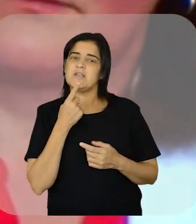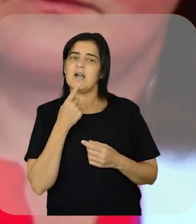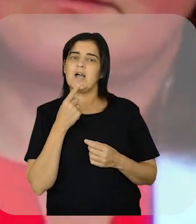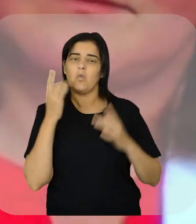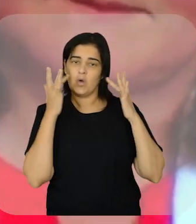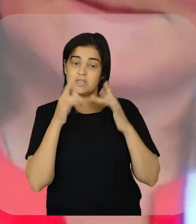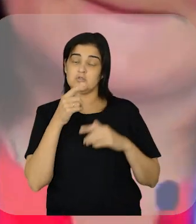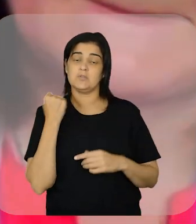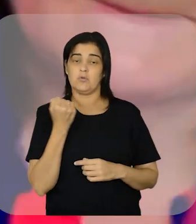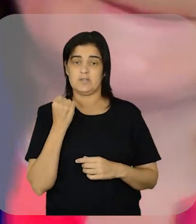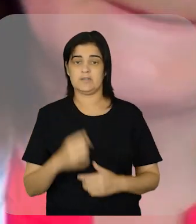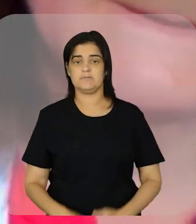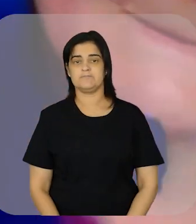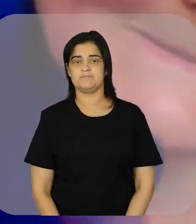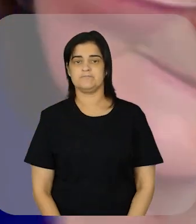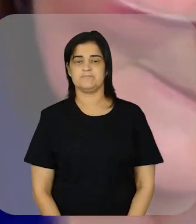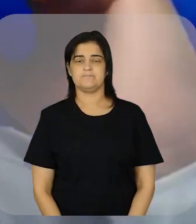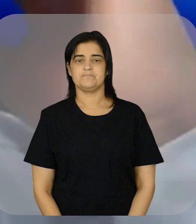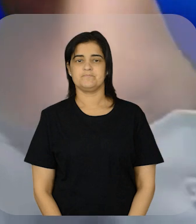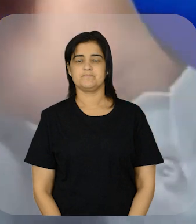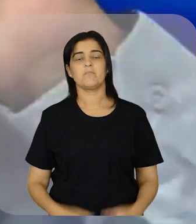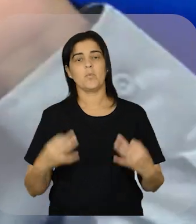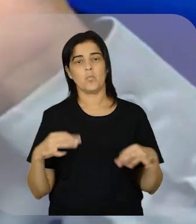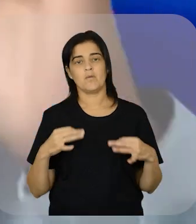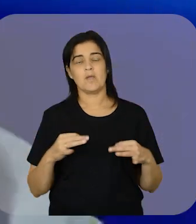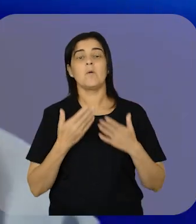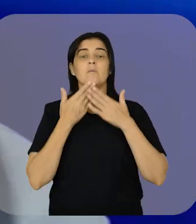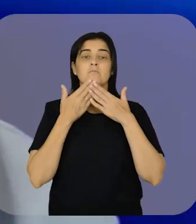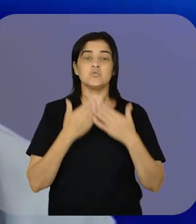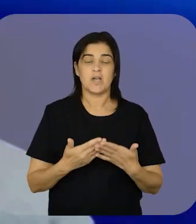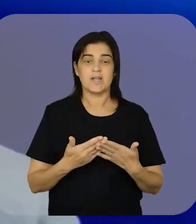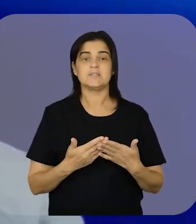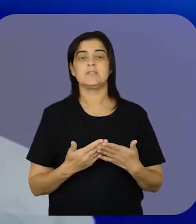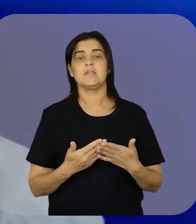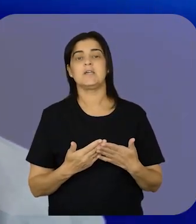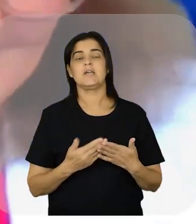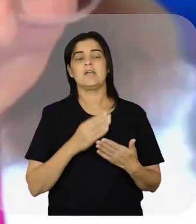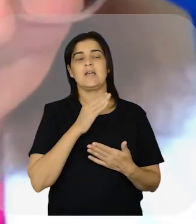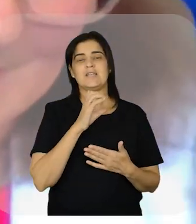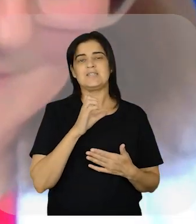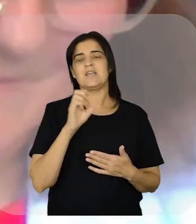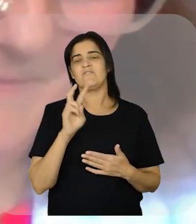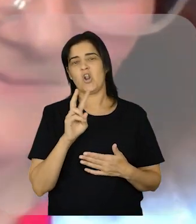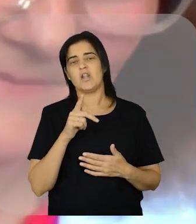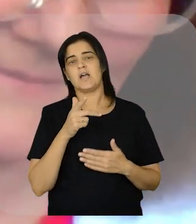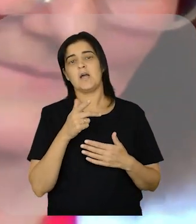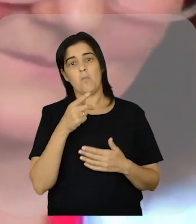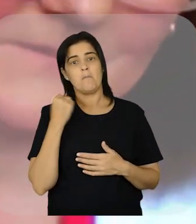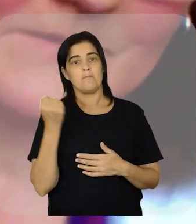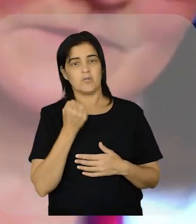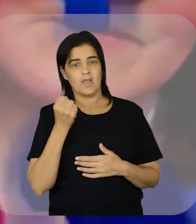parece también importante. Muy bien, muchas gracias, Elisa y A Verónica. ustedes. Realmente muy